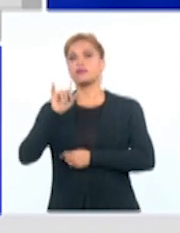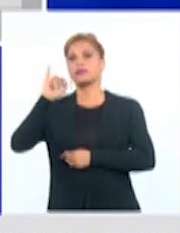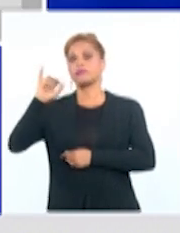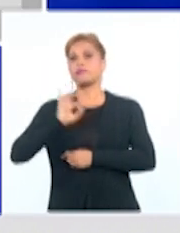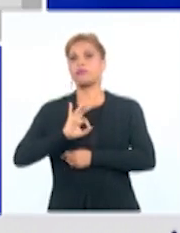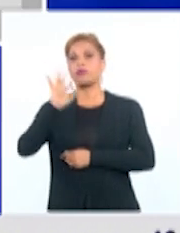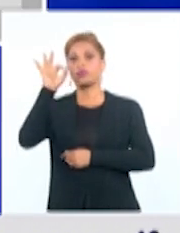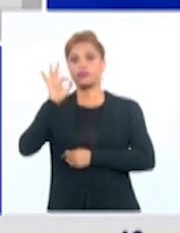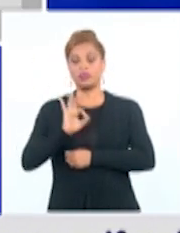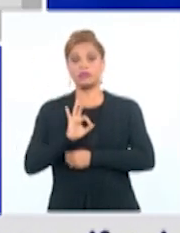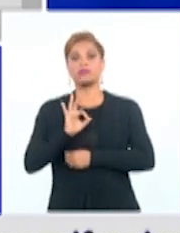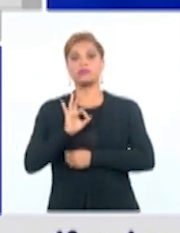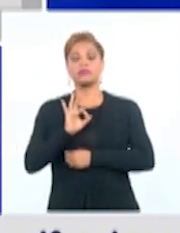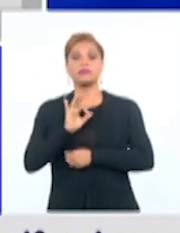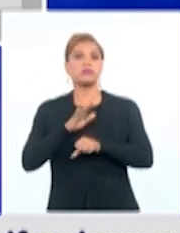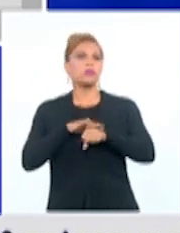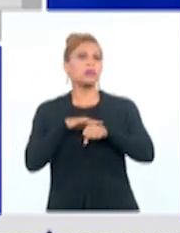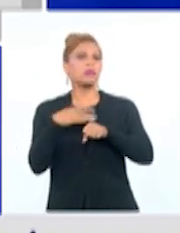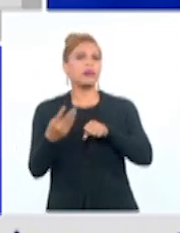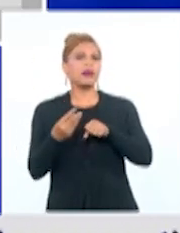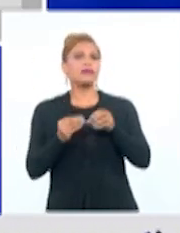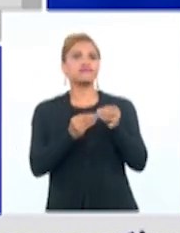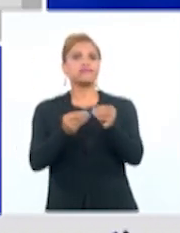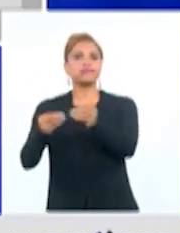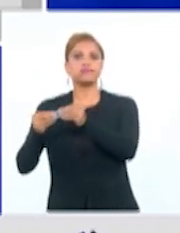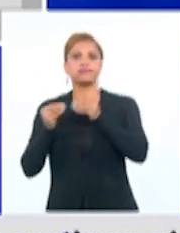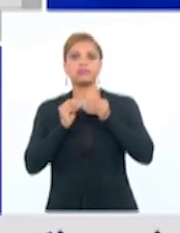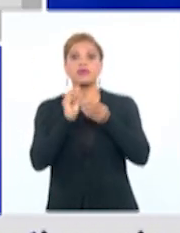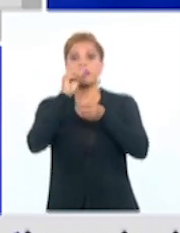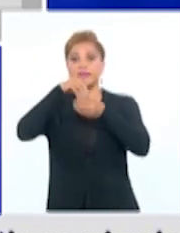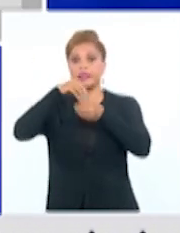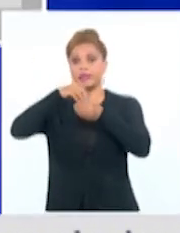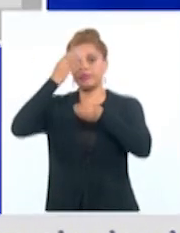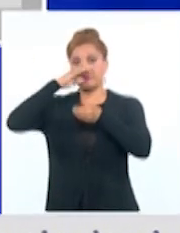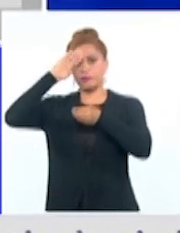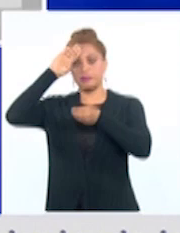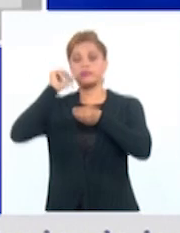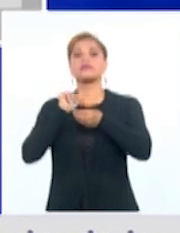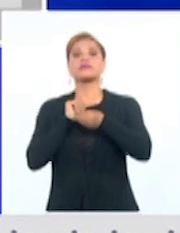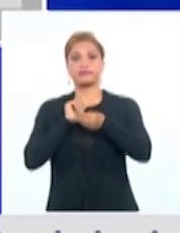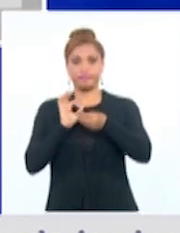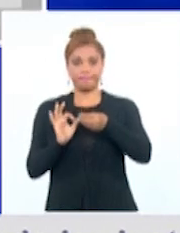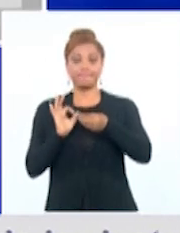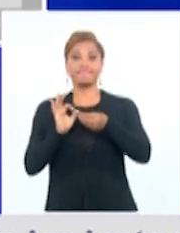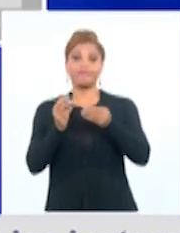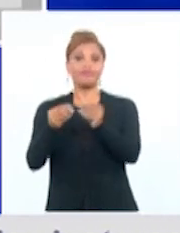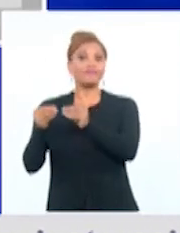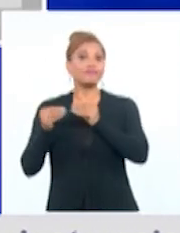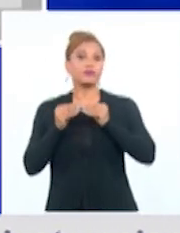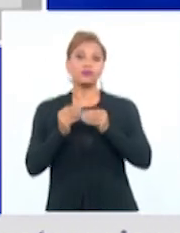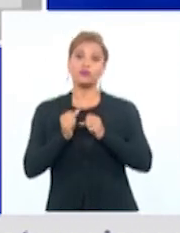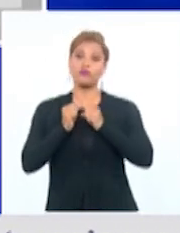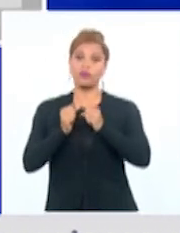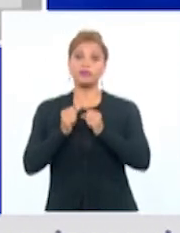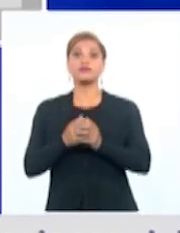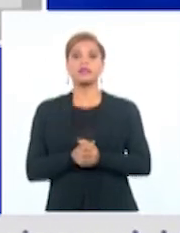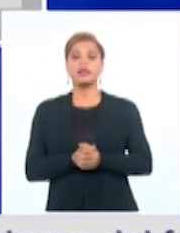99,6%, consecuencia de la transmisión autóctona en nuestro propio territorio. Estamos hablando